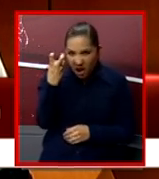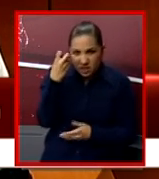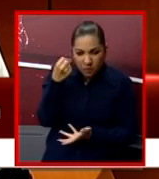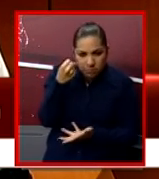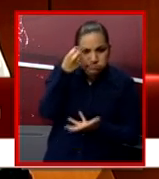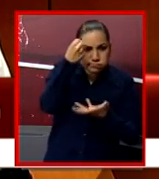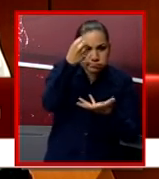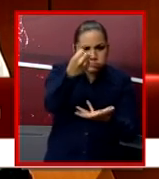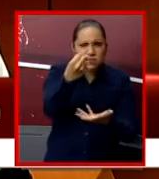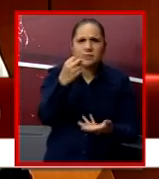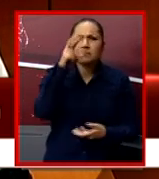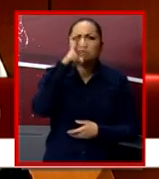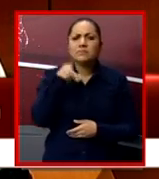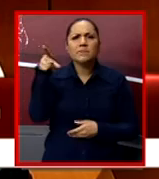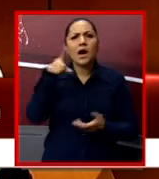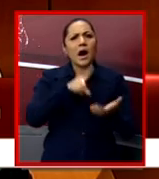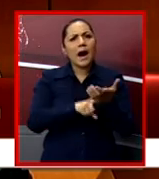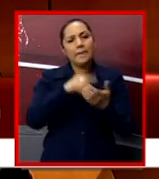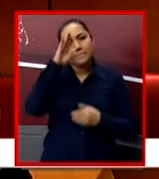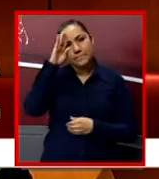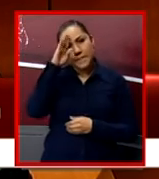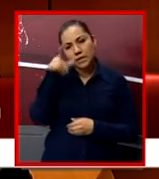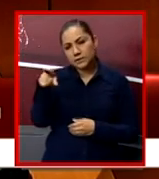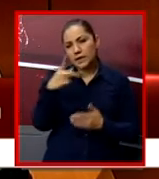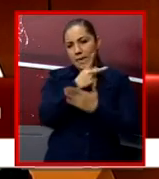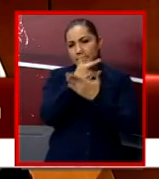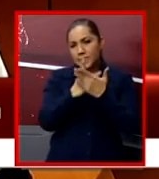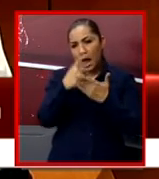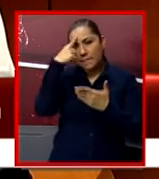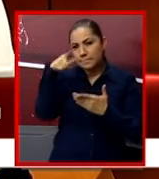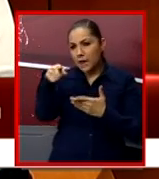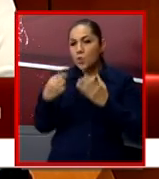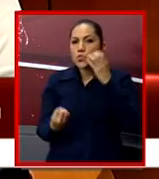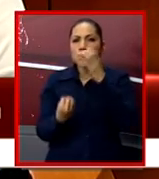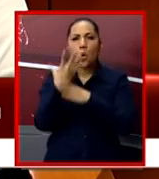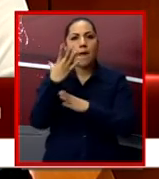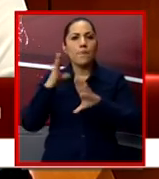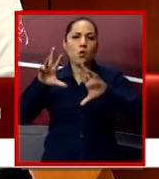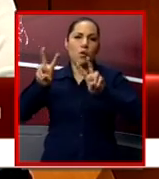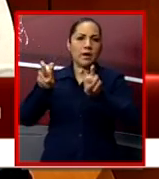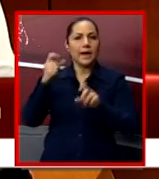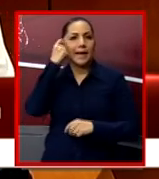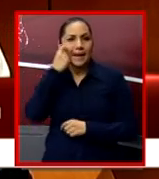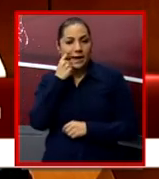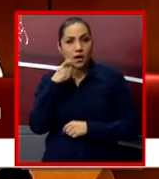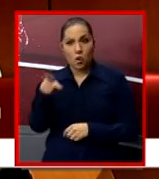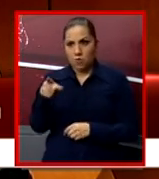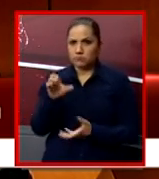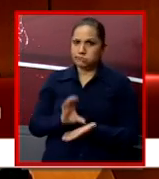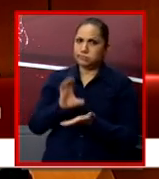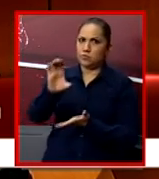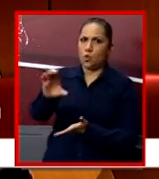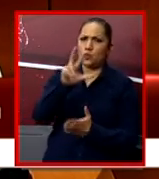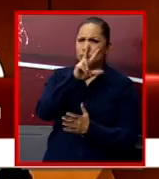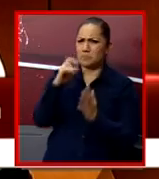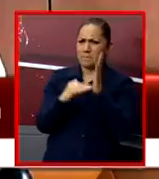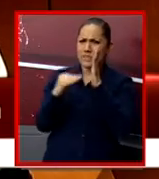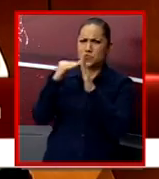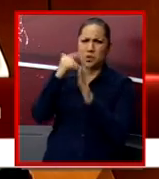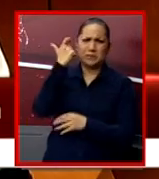menor a lo que destinó para el Plan Nuevo Guerrero, que fue de 44.800 millones de